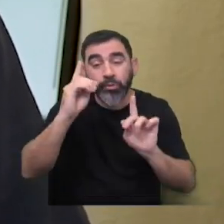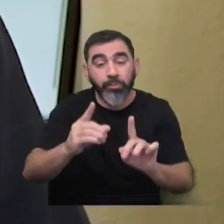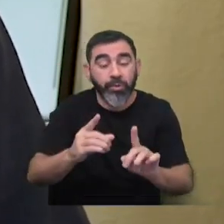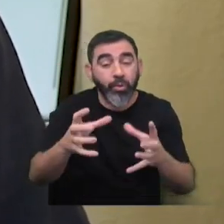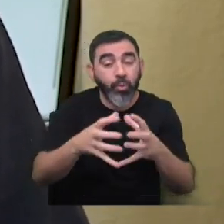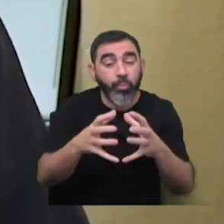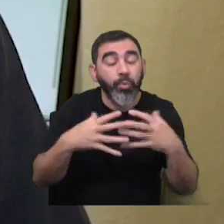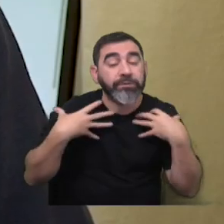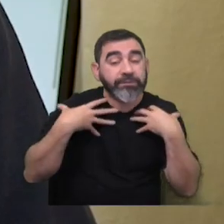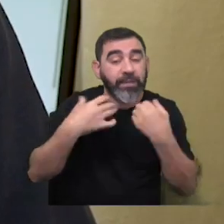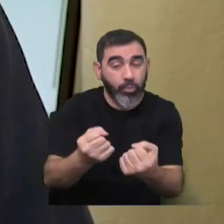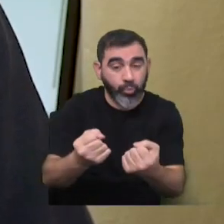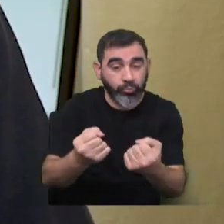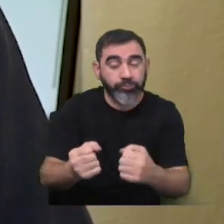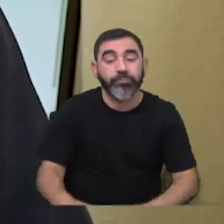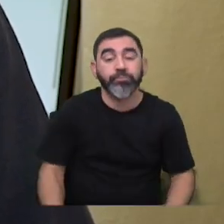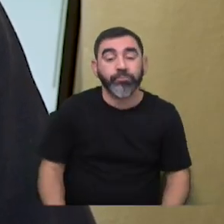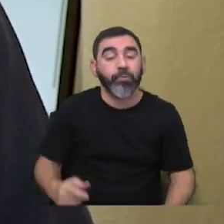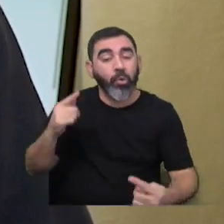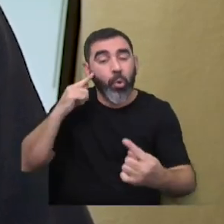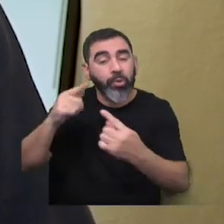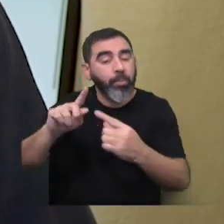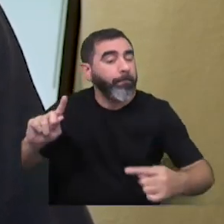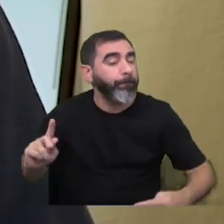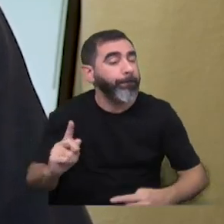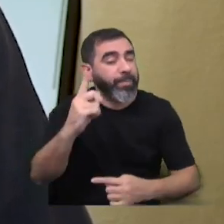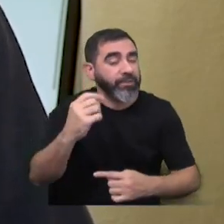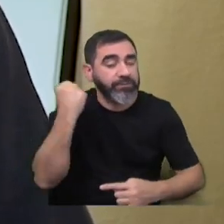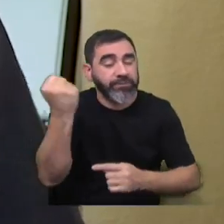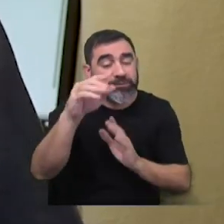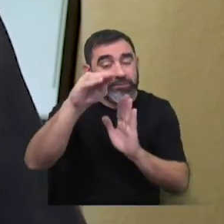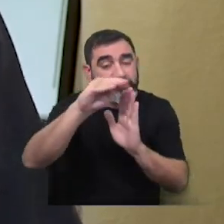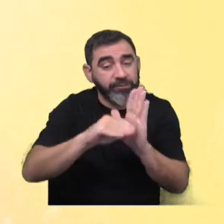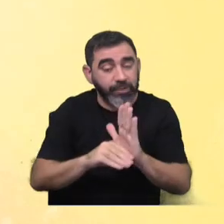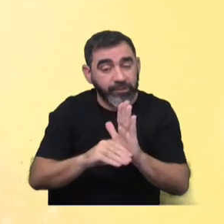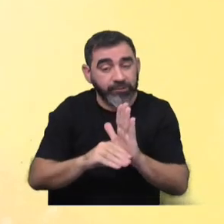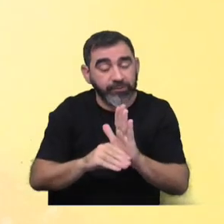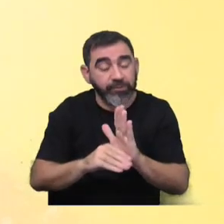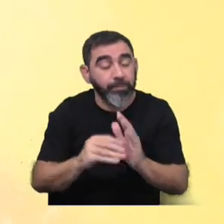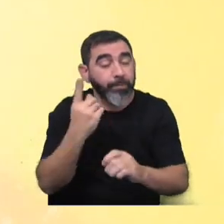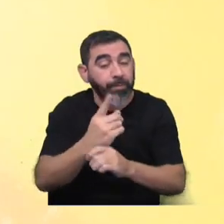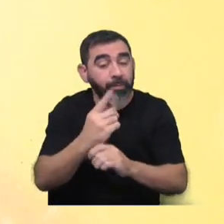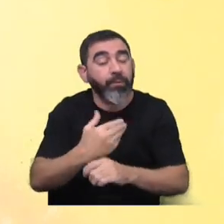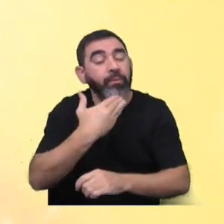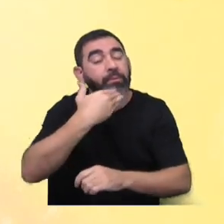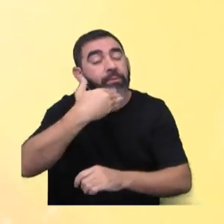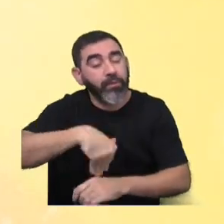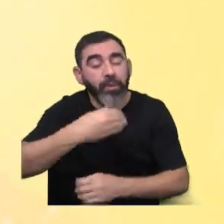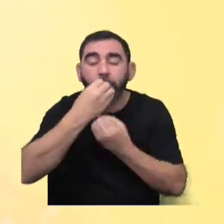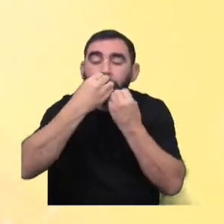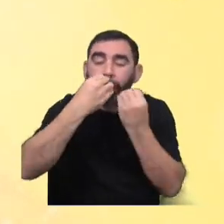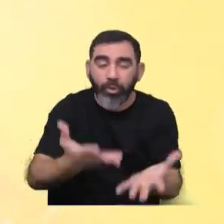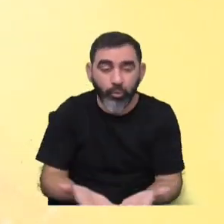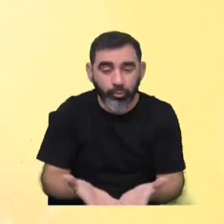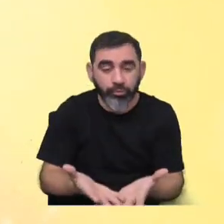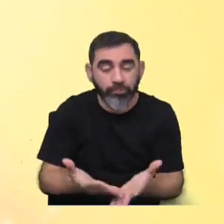sector salud propiamente dicho. El objetivo básicamente del programa, por un lado, es entender mejor